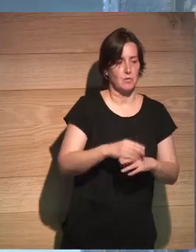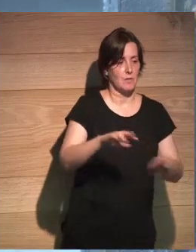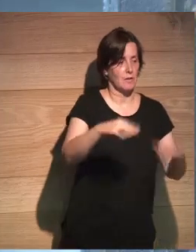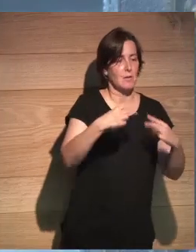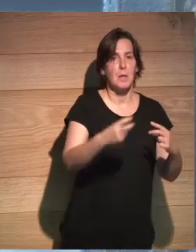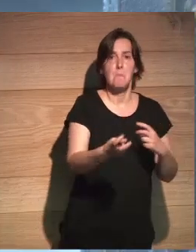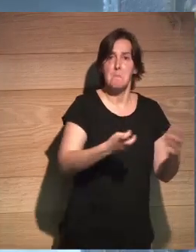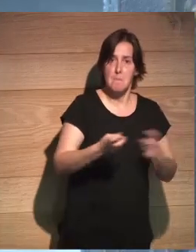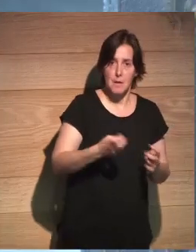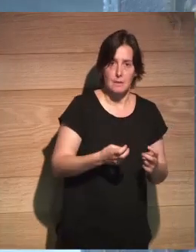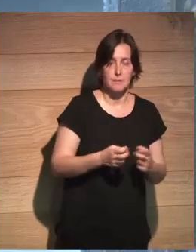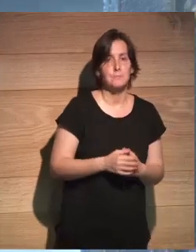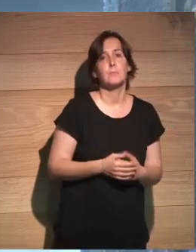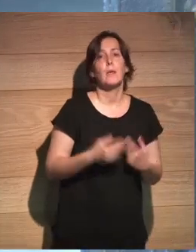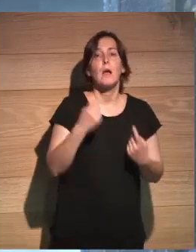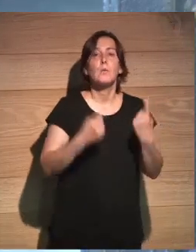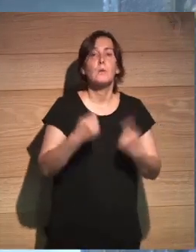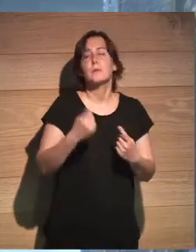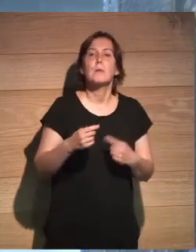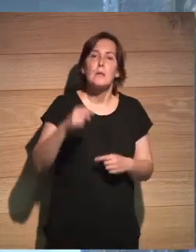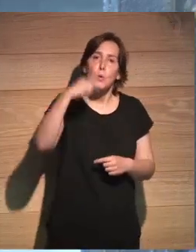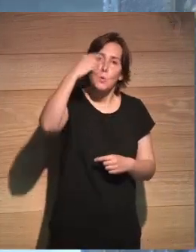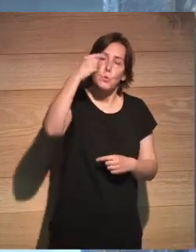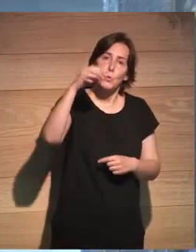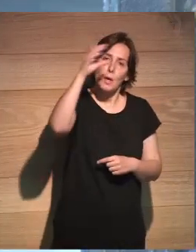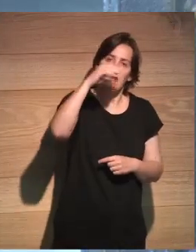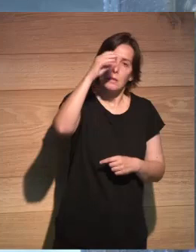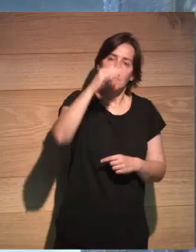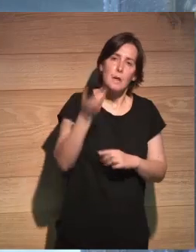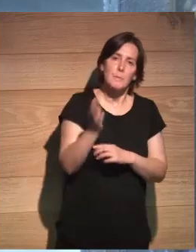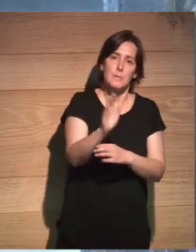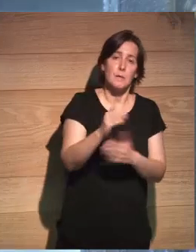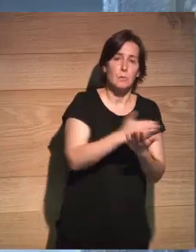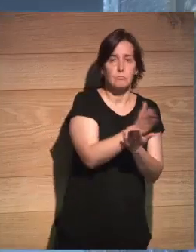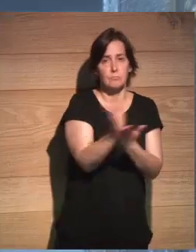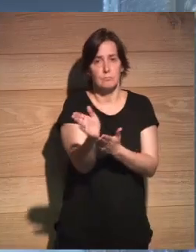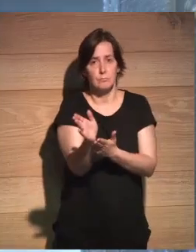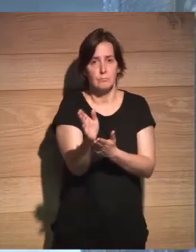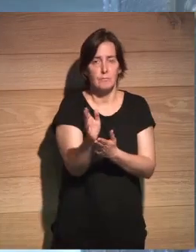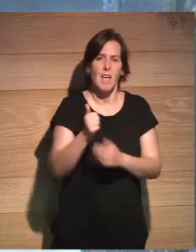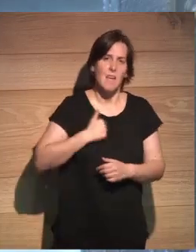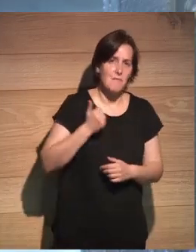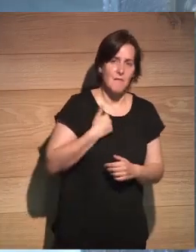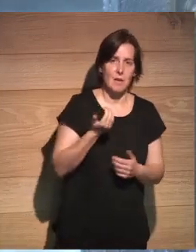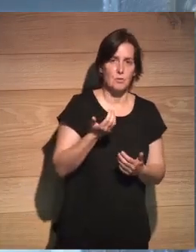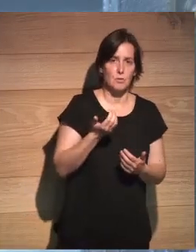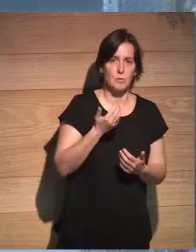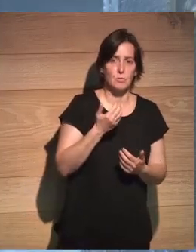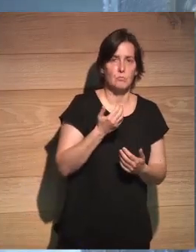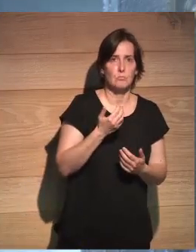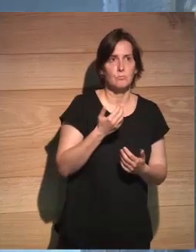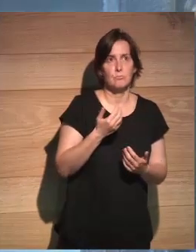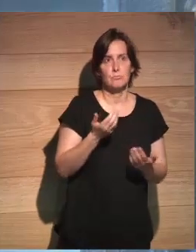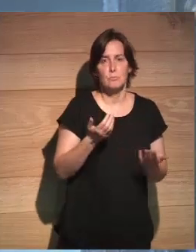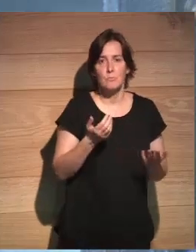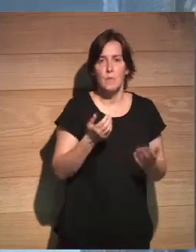veces presentamos la cultura científica como en una dicotomía, que yo pienso que es falsa, con otros tipos de cultura.